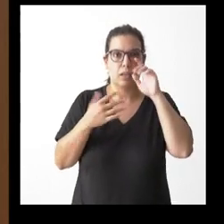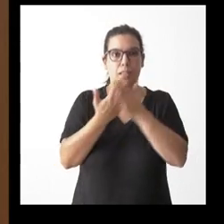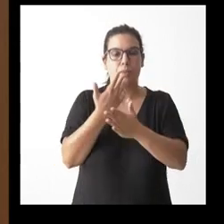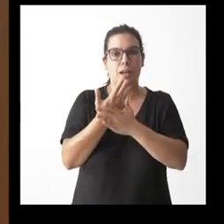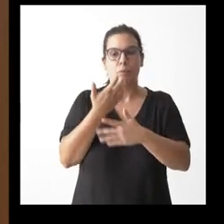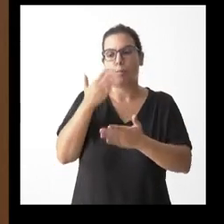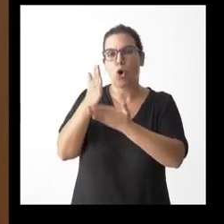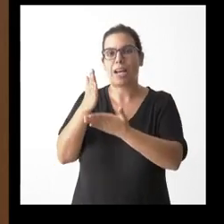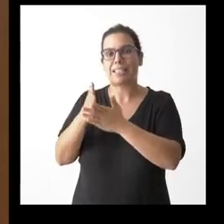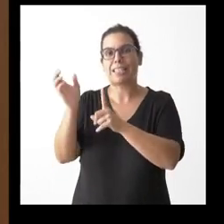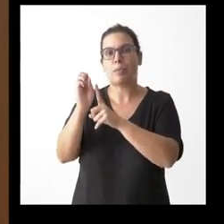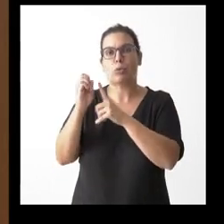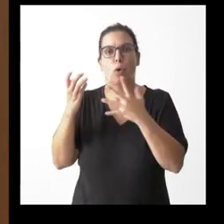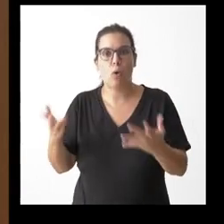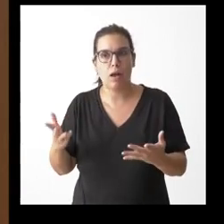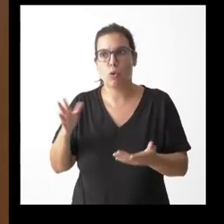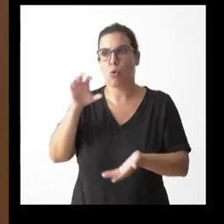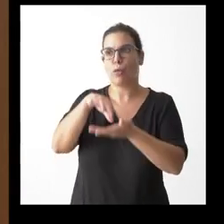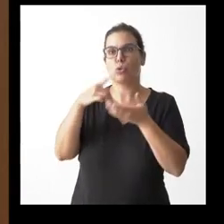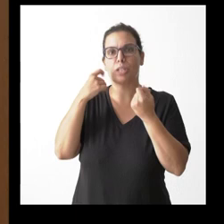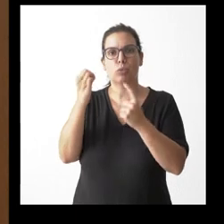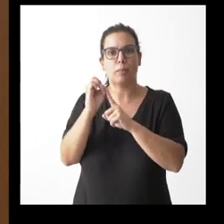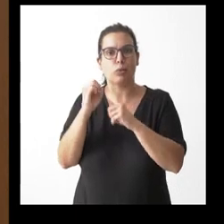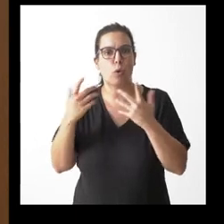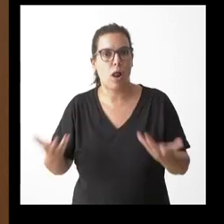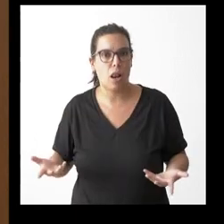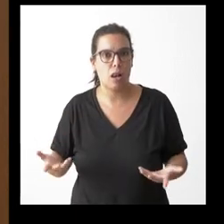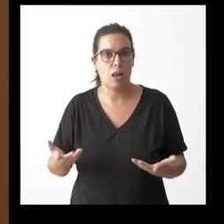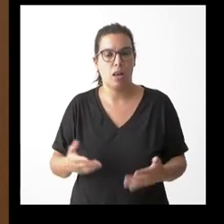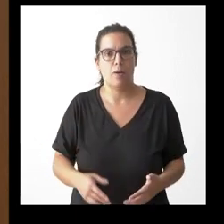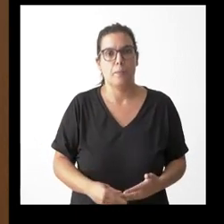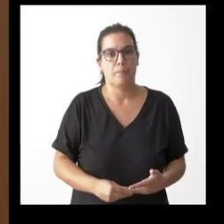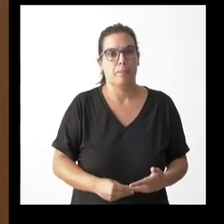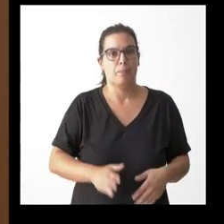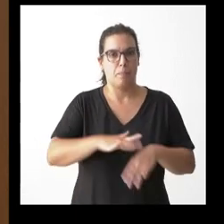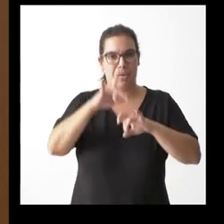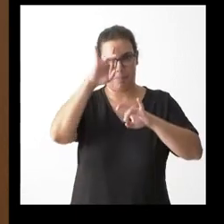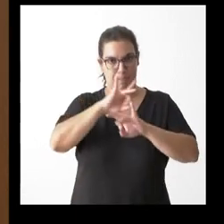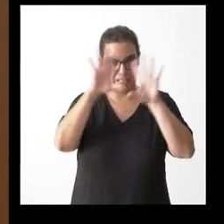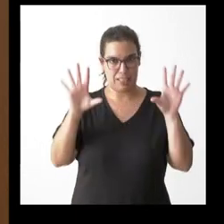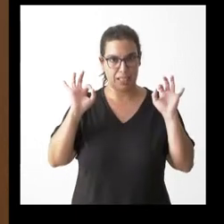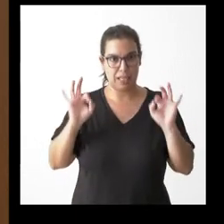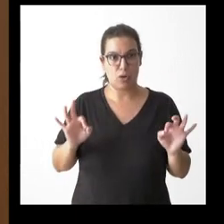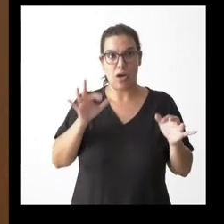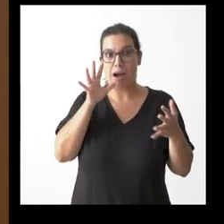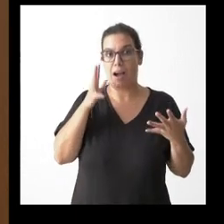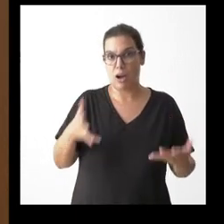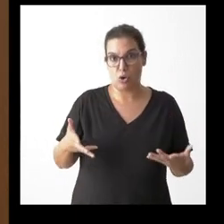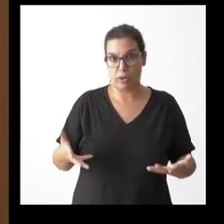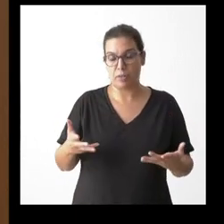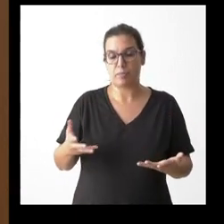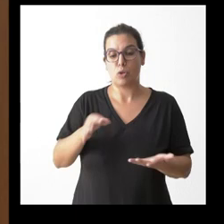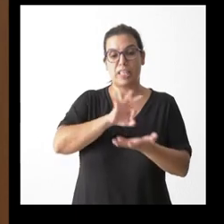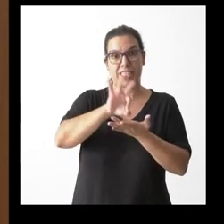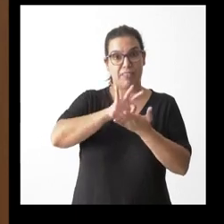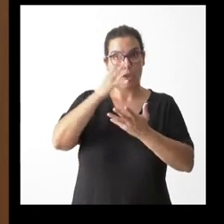van a estar las aulas, los centros de salud. Y entonces, por concretar, ahora mismo los servicios administrativos de la